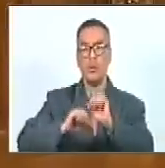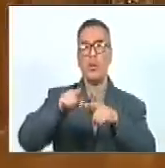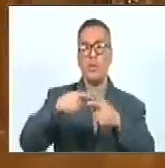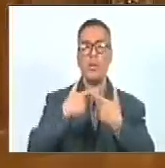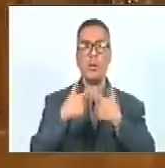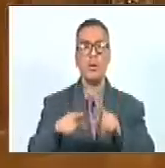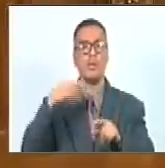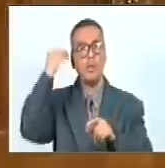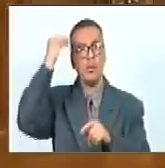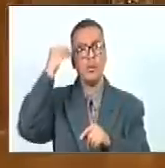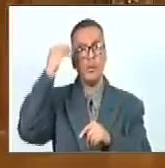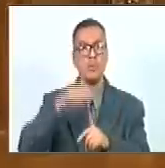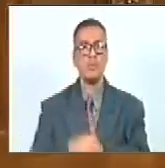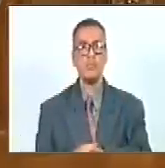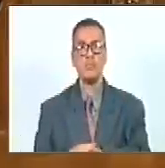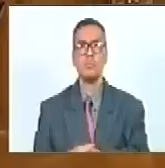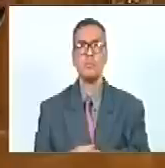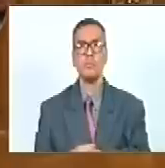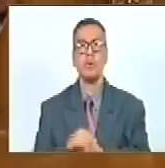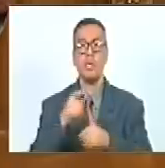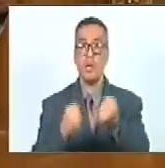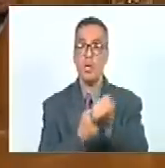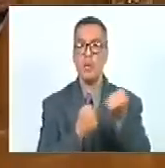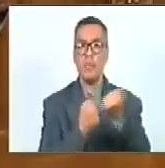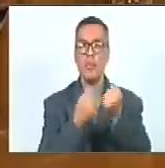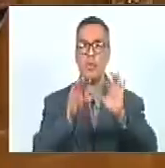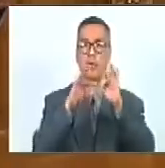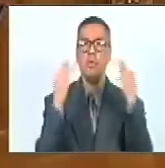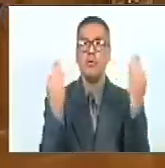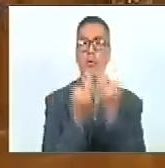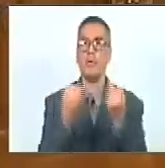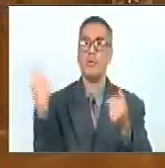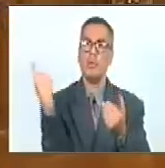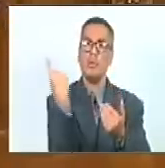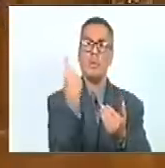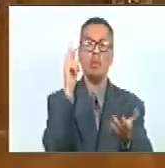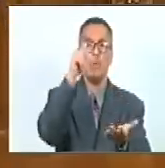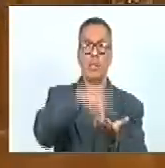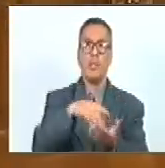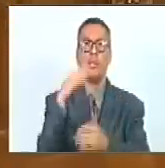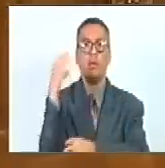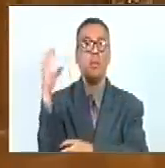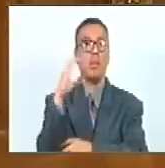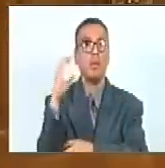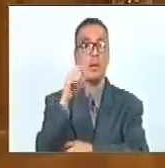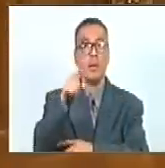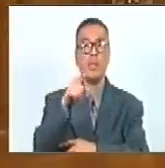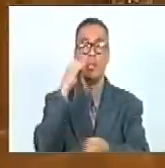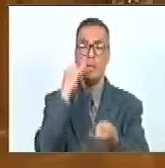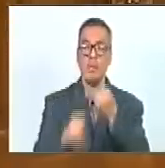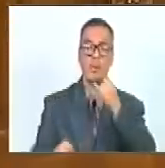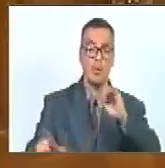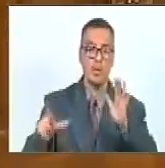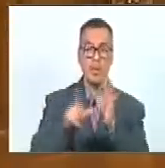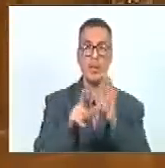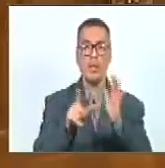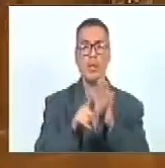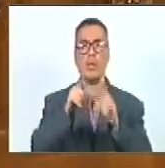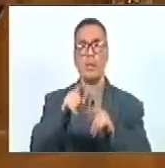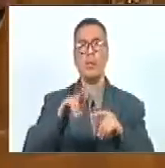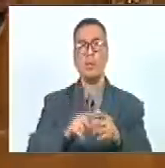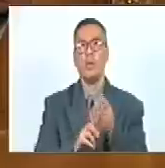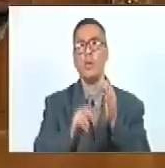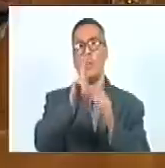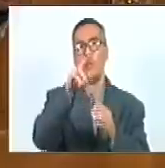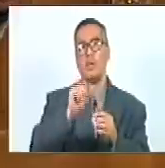libertad de pensamiento. Con apoyo familiar partí a Caracas a culminar el bachillerato y entré a la Universidad Central